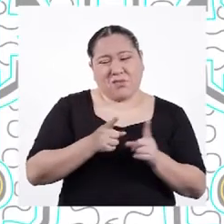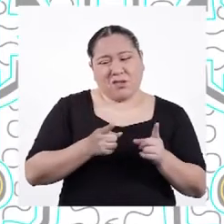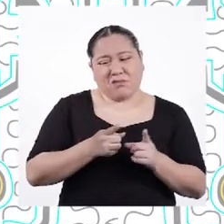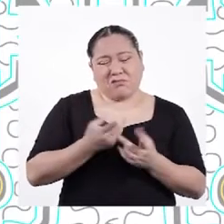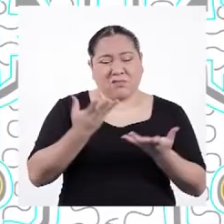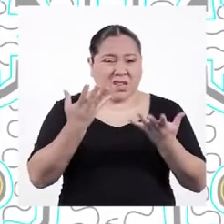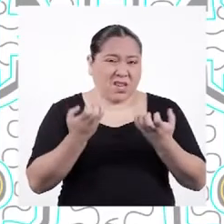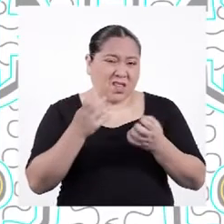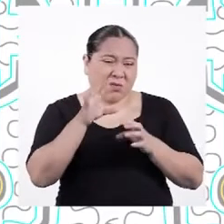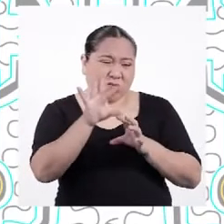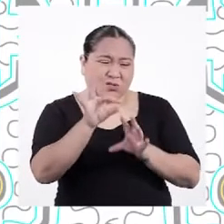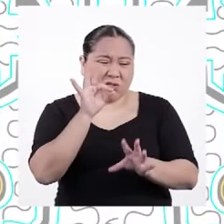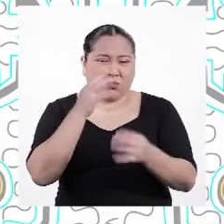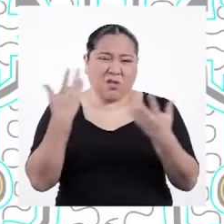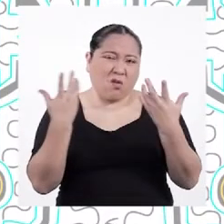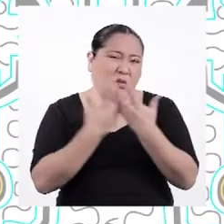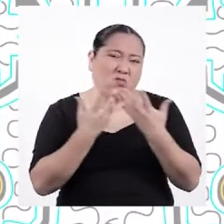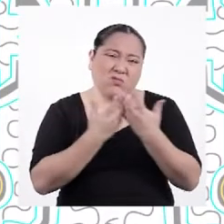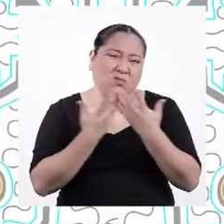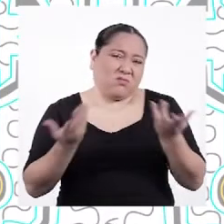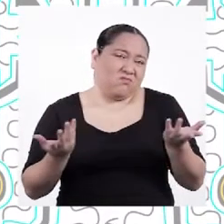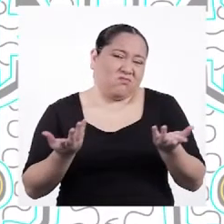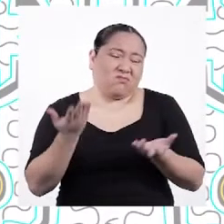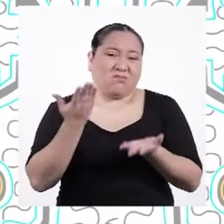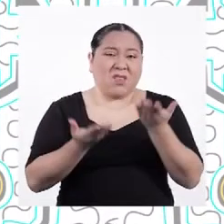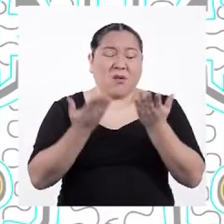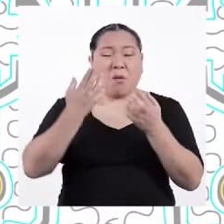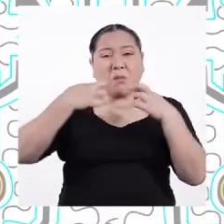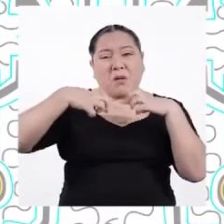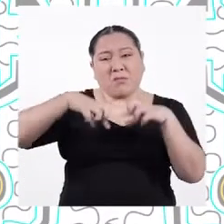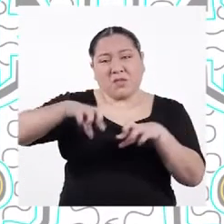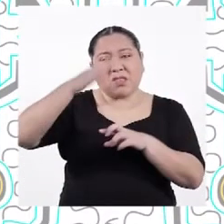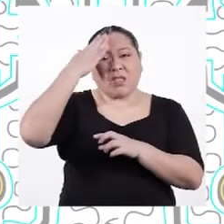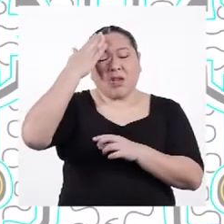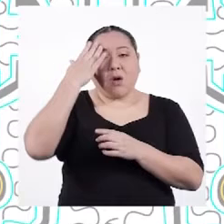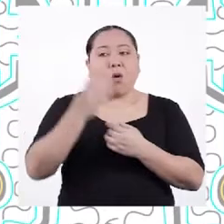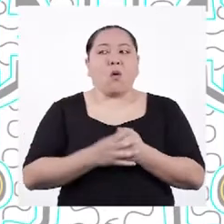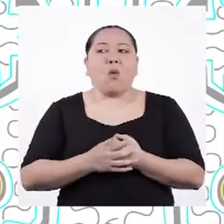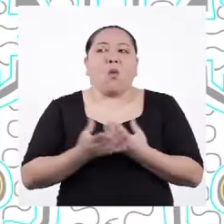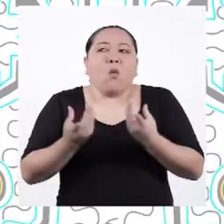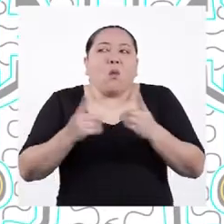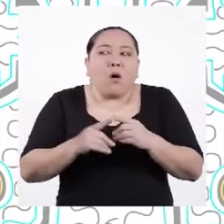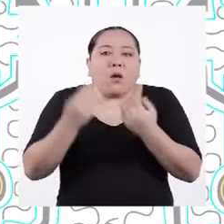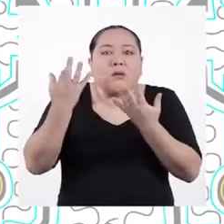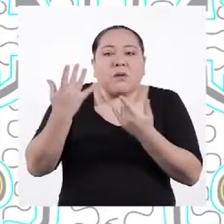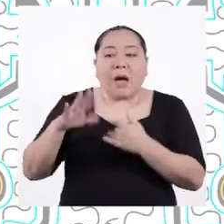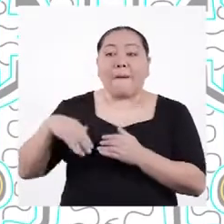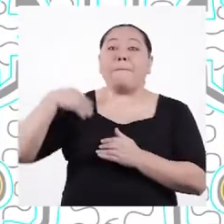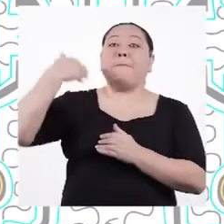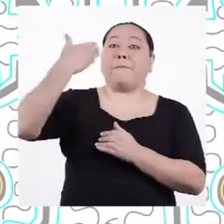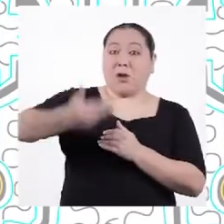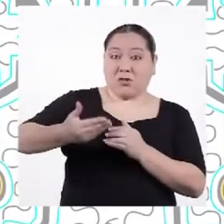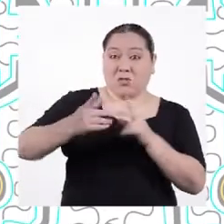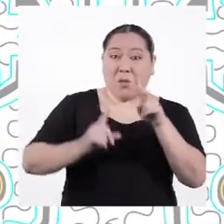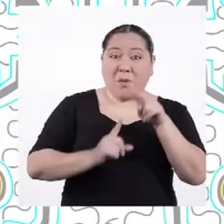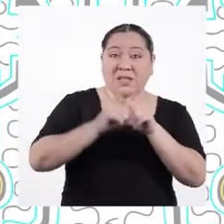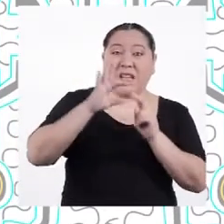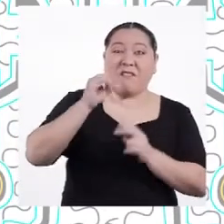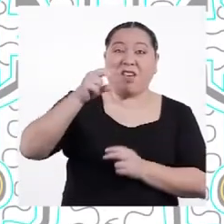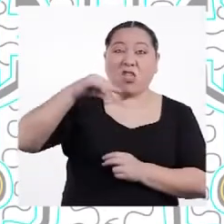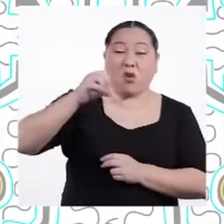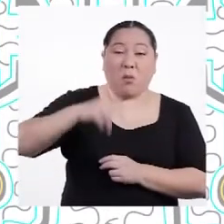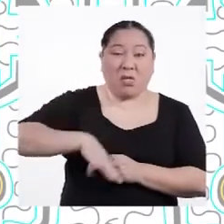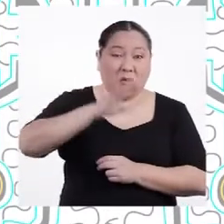regularidad que tal vez nos permita saber cuándo esperar el siguiente fenómeno del Niño. Tal vez no sea posible